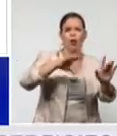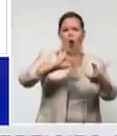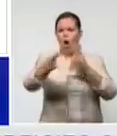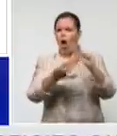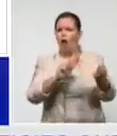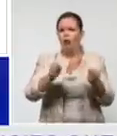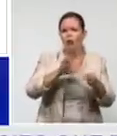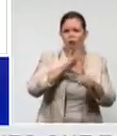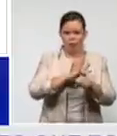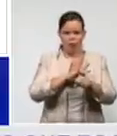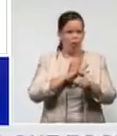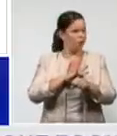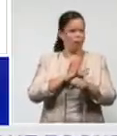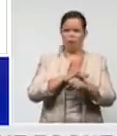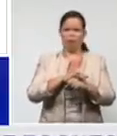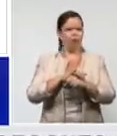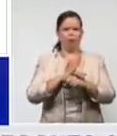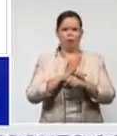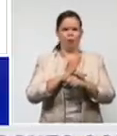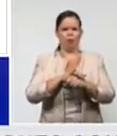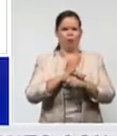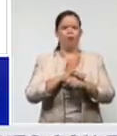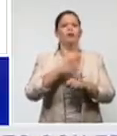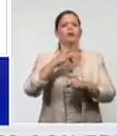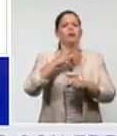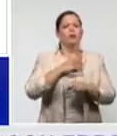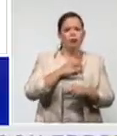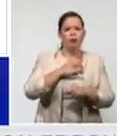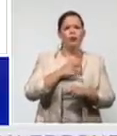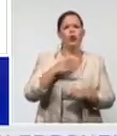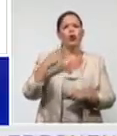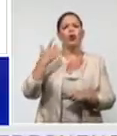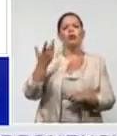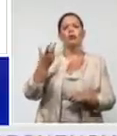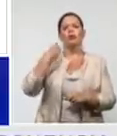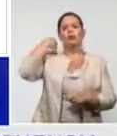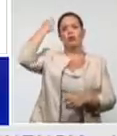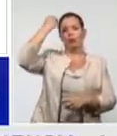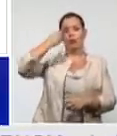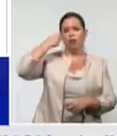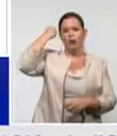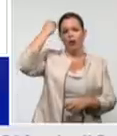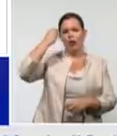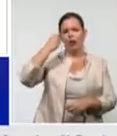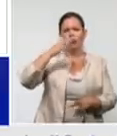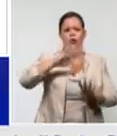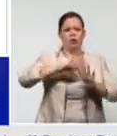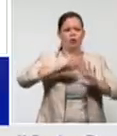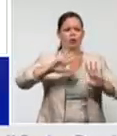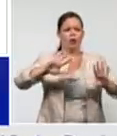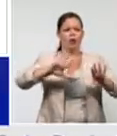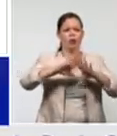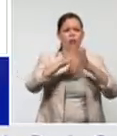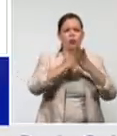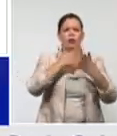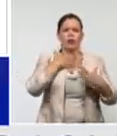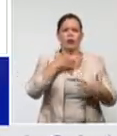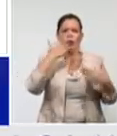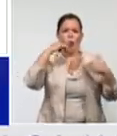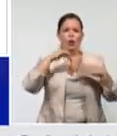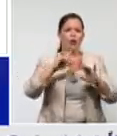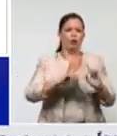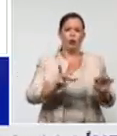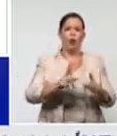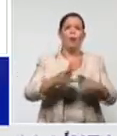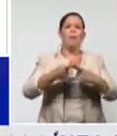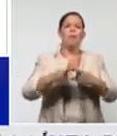no creo que por falta de deseo, sino que realmente es una enfermedad de muy